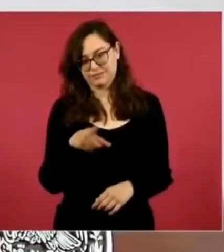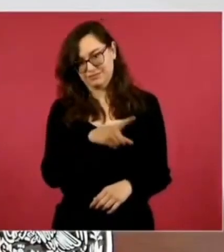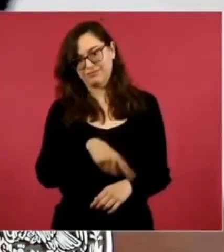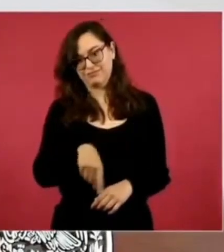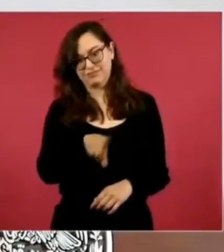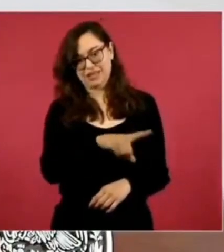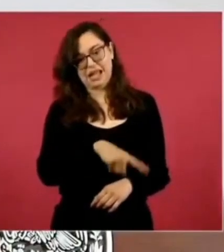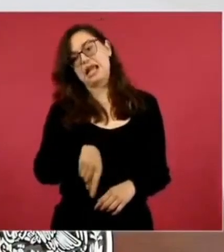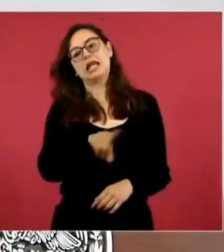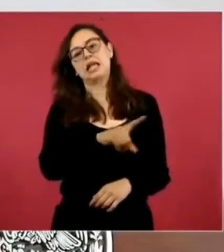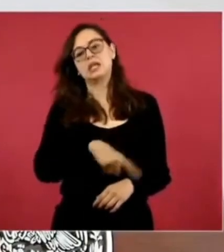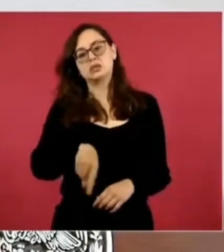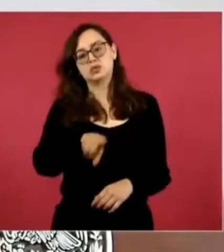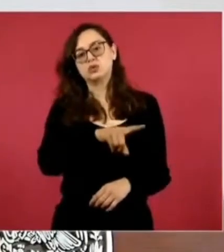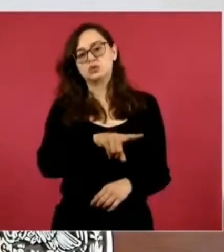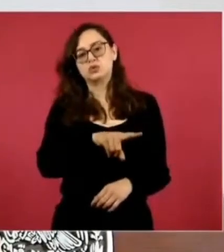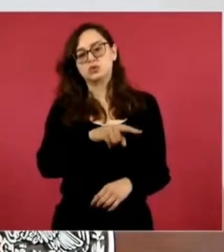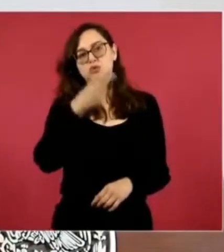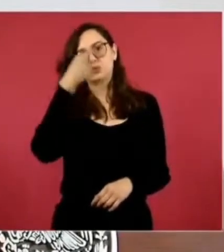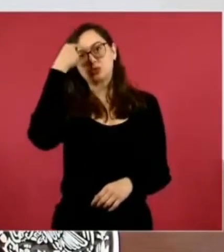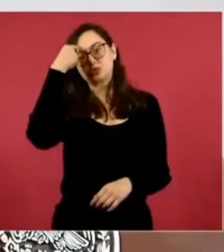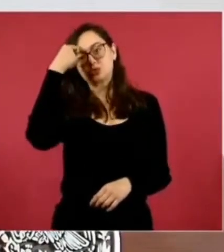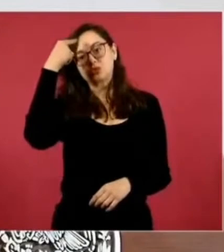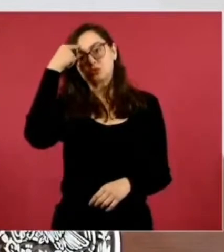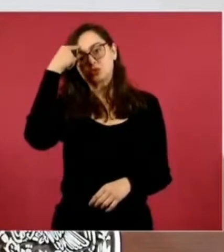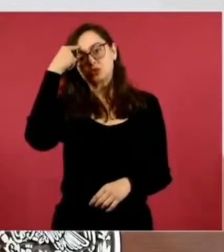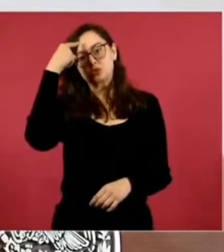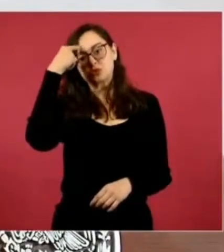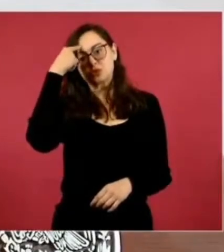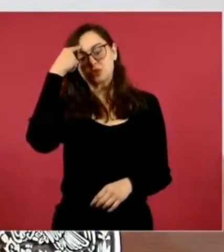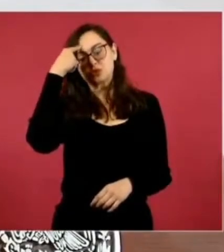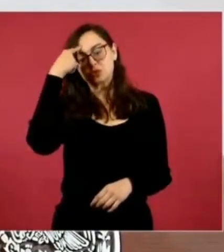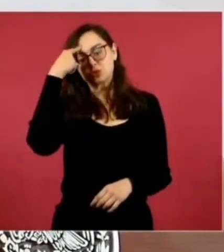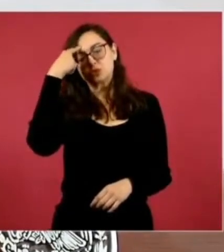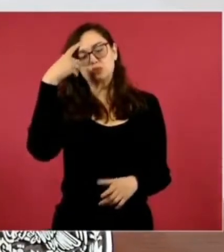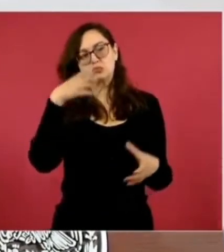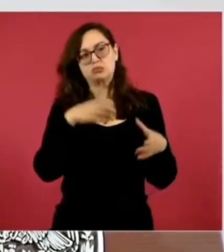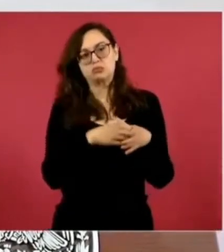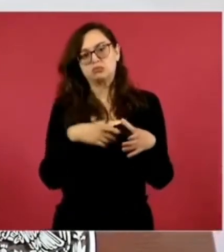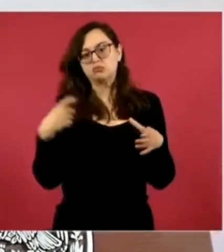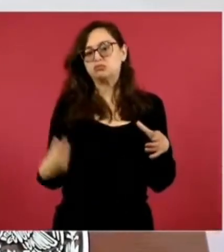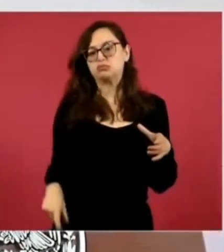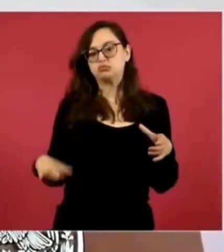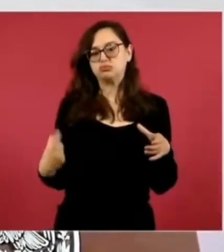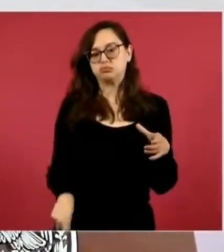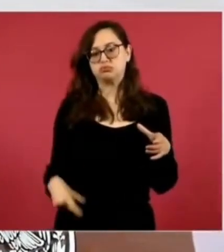que piensan como piensan los oligarcas de ahora,